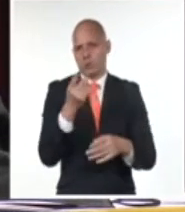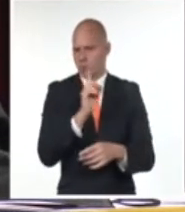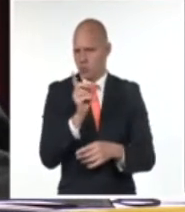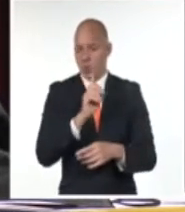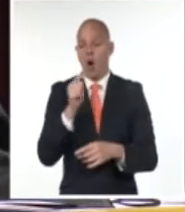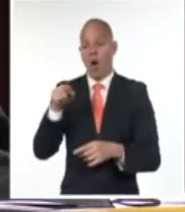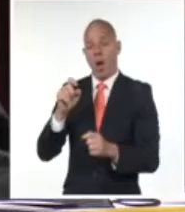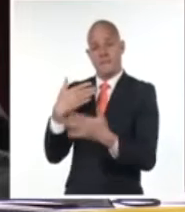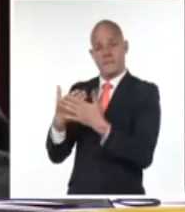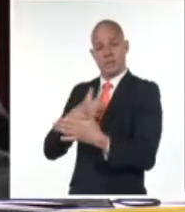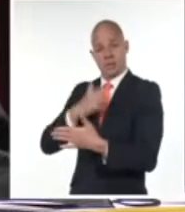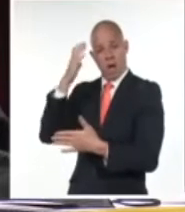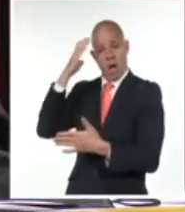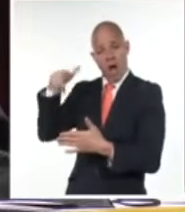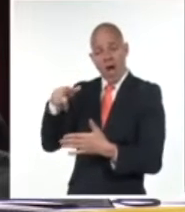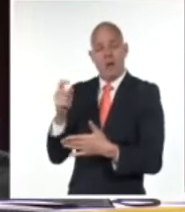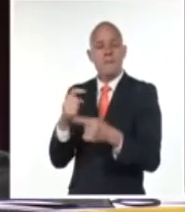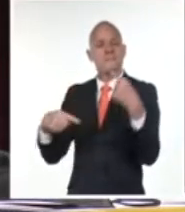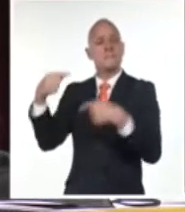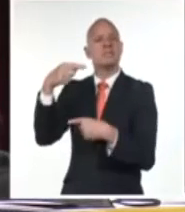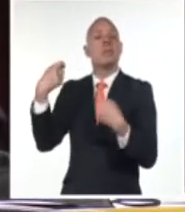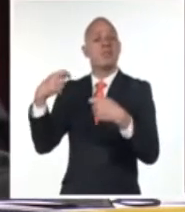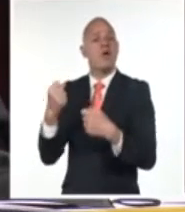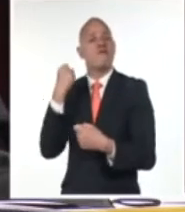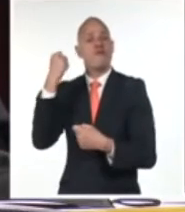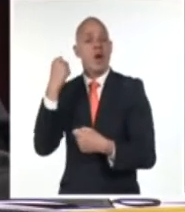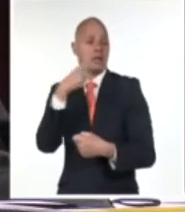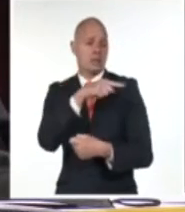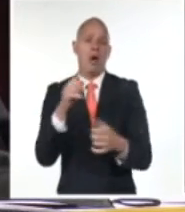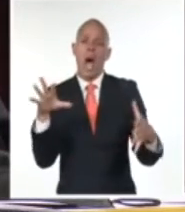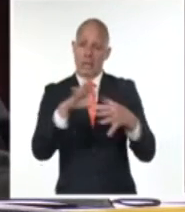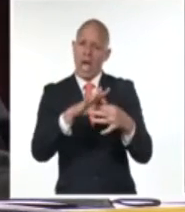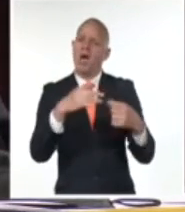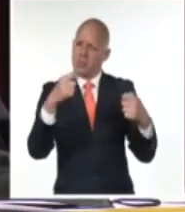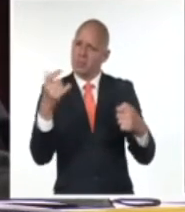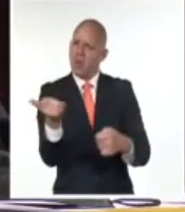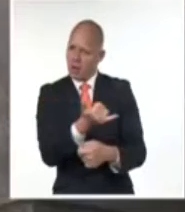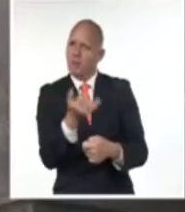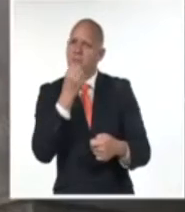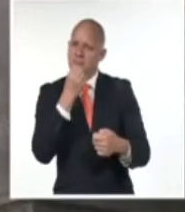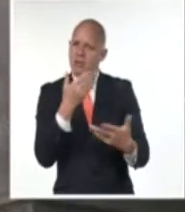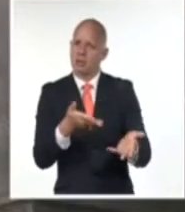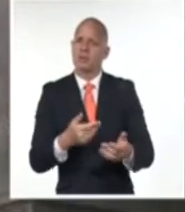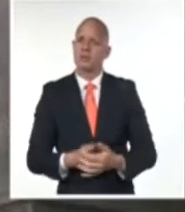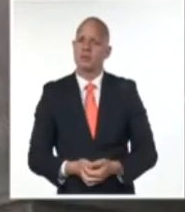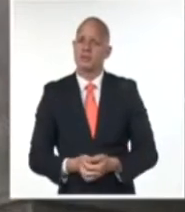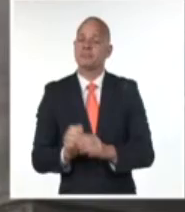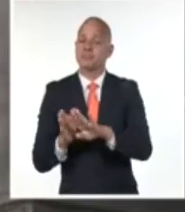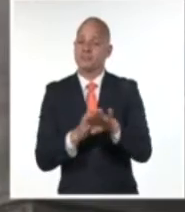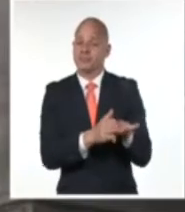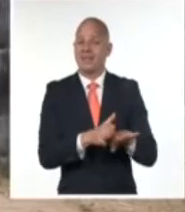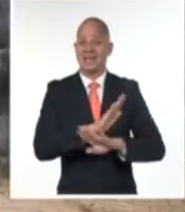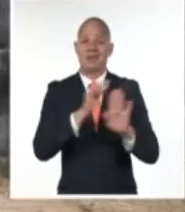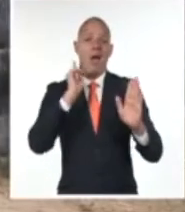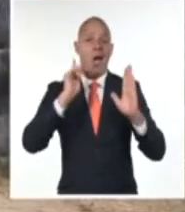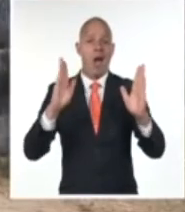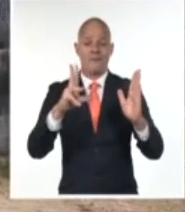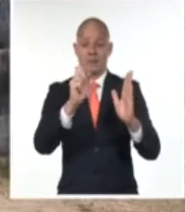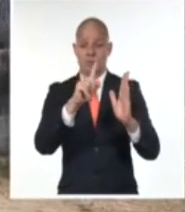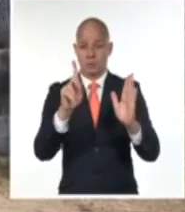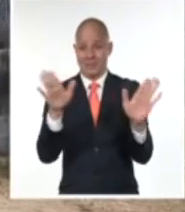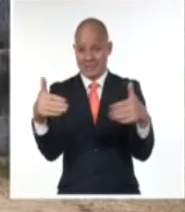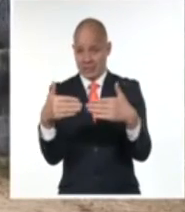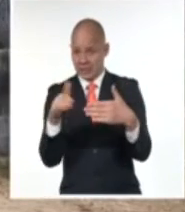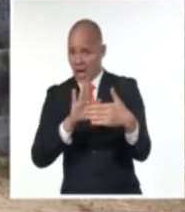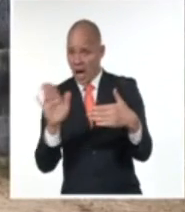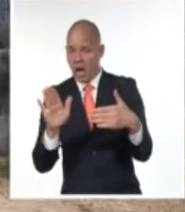empresa estatal socialista juegue el papel que le corresponde en la economía del país. Al cierre de 2021, los